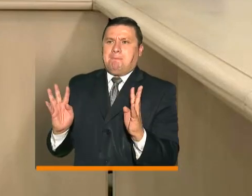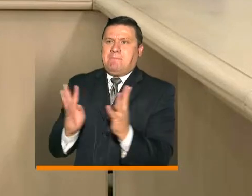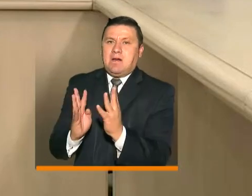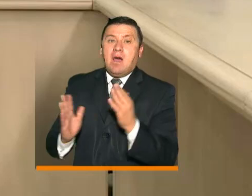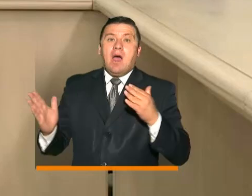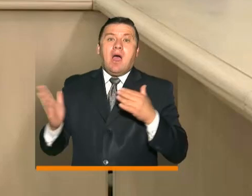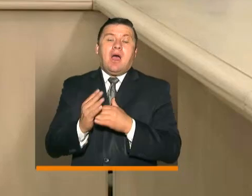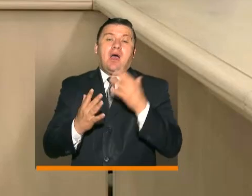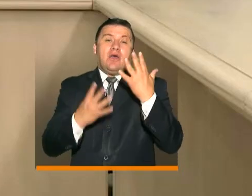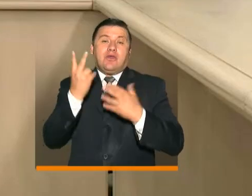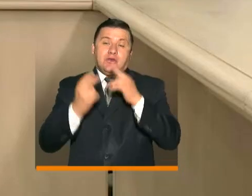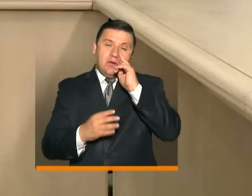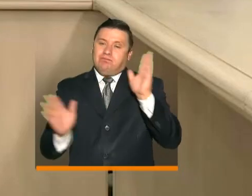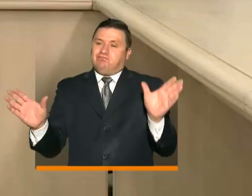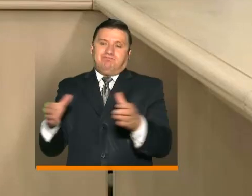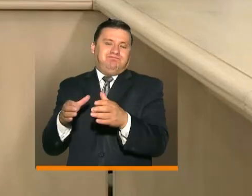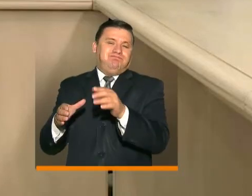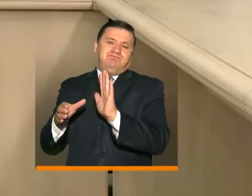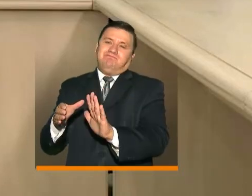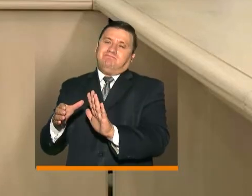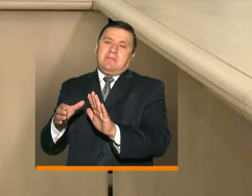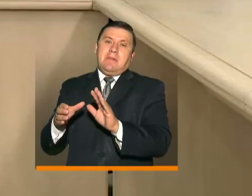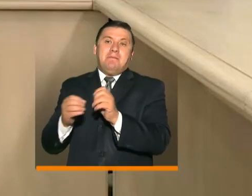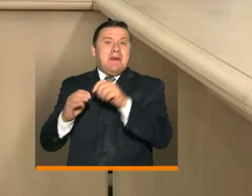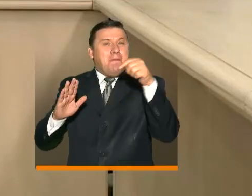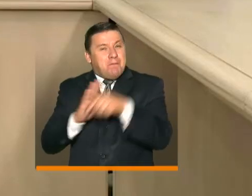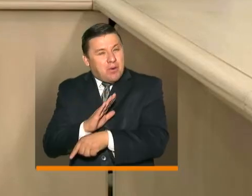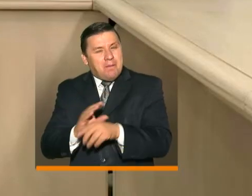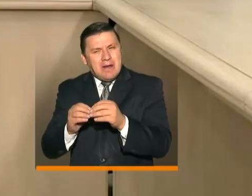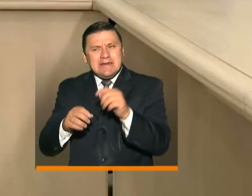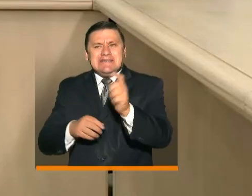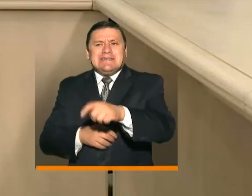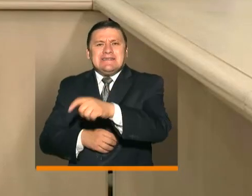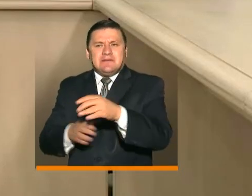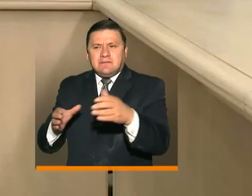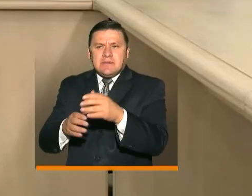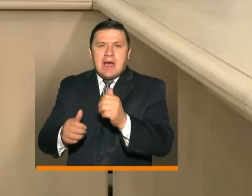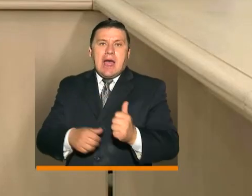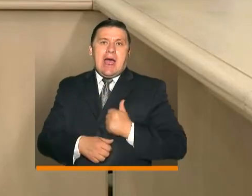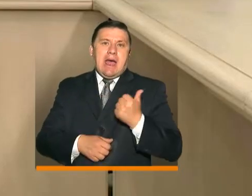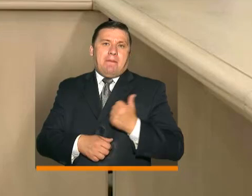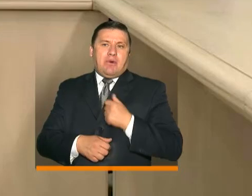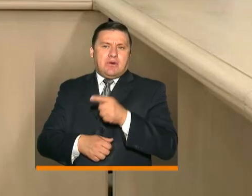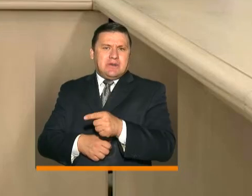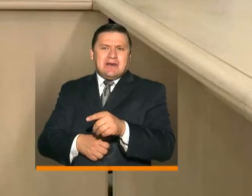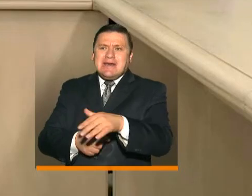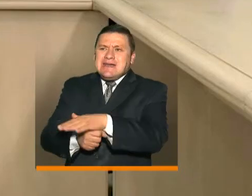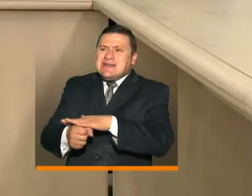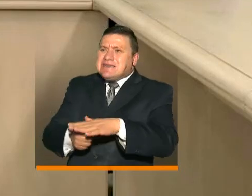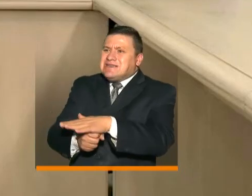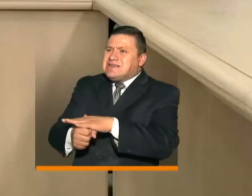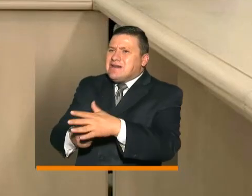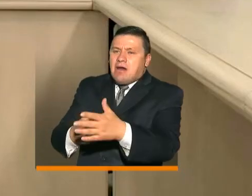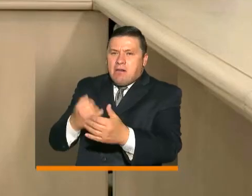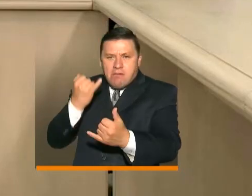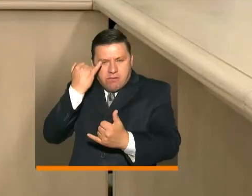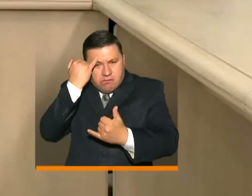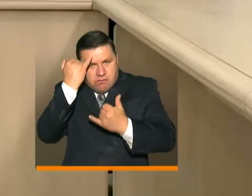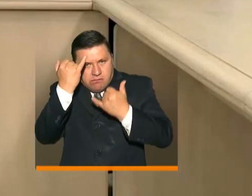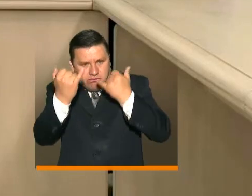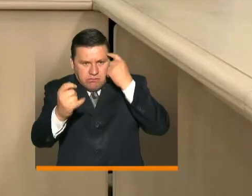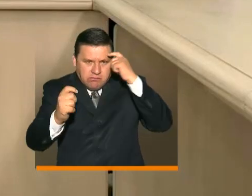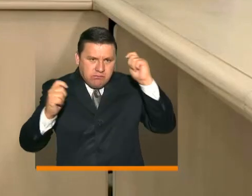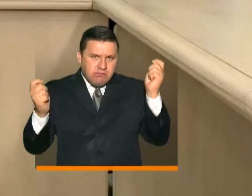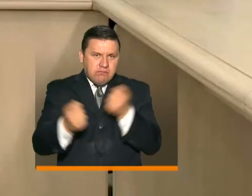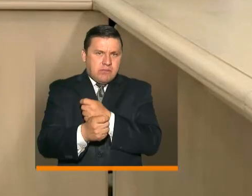día 12 de junio, pero tenemos que ir mucho más allá. Necesitamos aprovechar esta situación extrema para